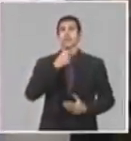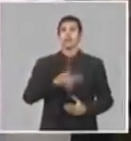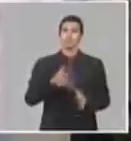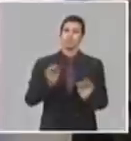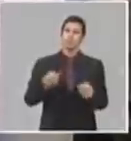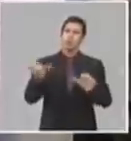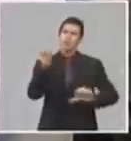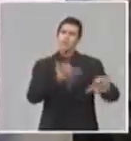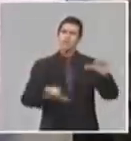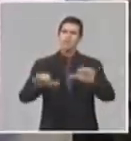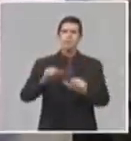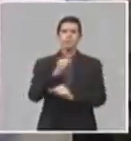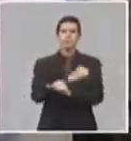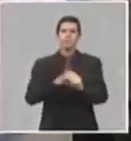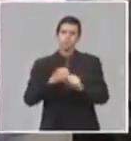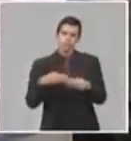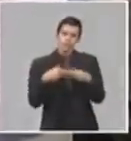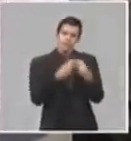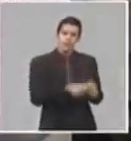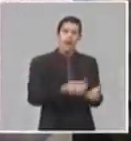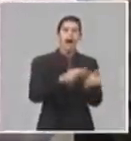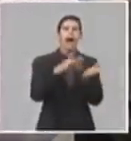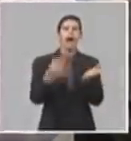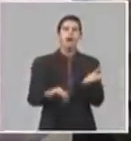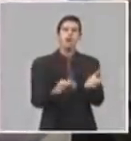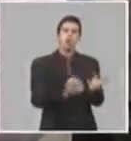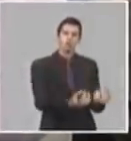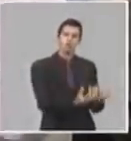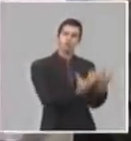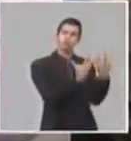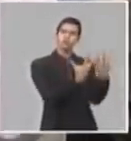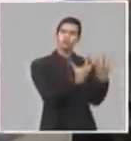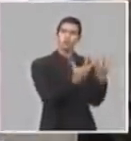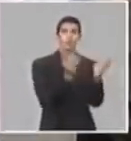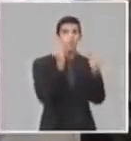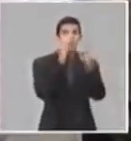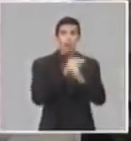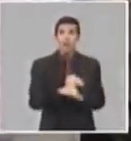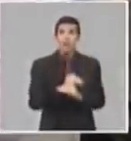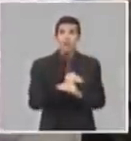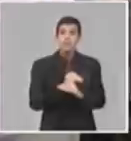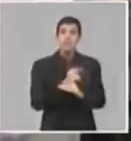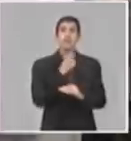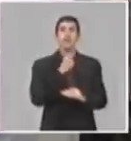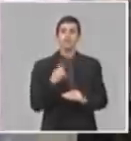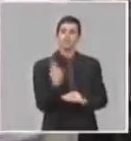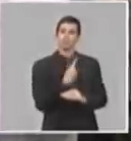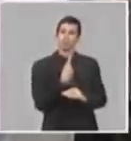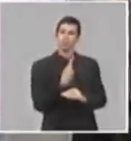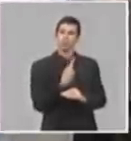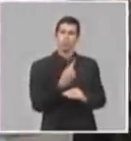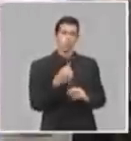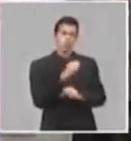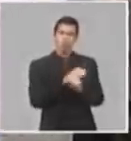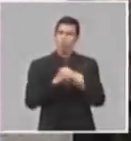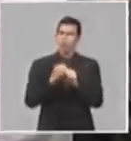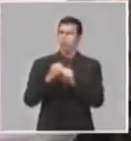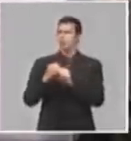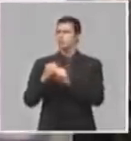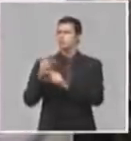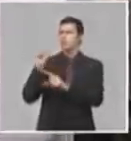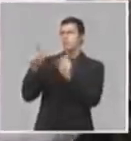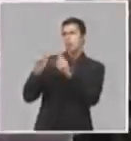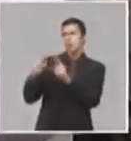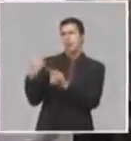vendemos, cobramos con liquidez la urea que se vende y con esa misma liquidez se trae más urea. Y por lo tanto vas reaprovisionándote con la